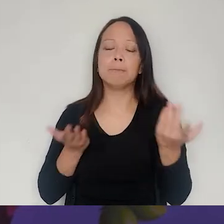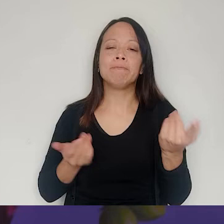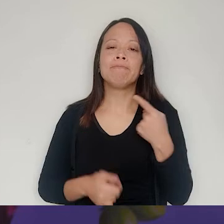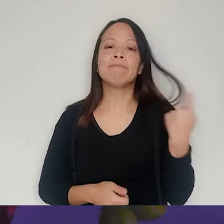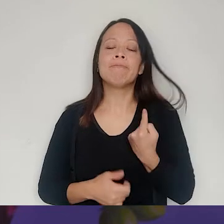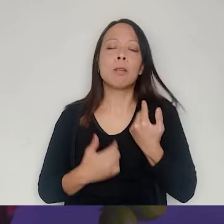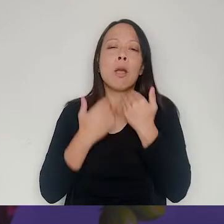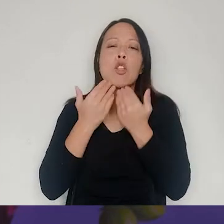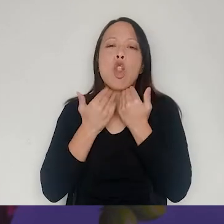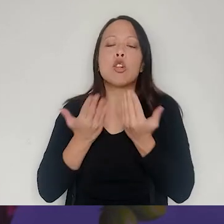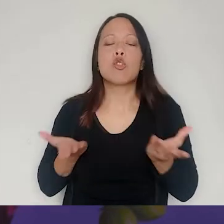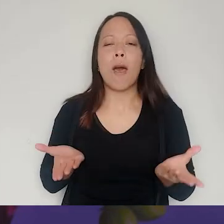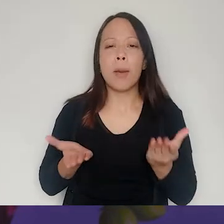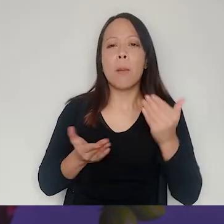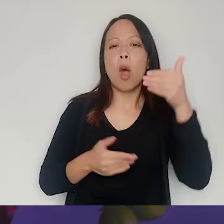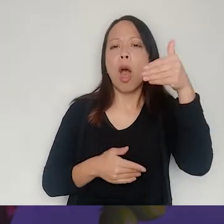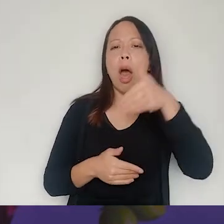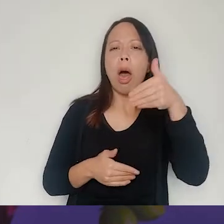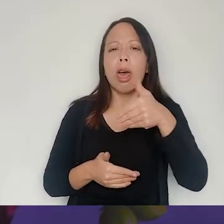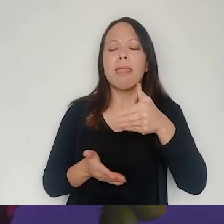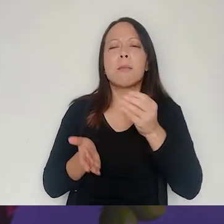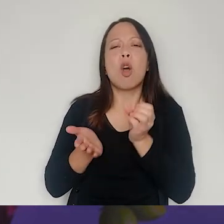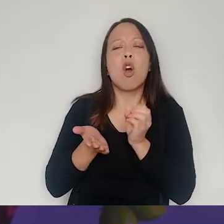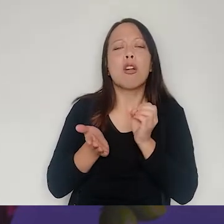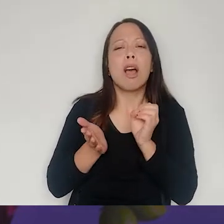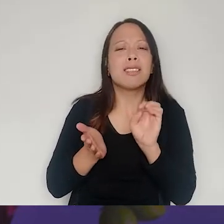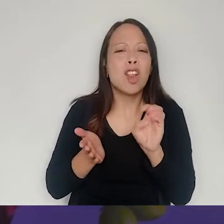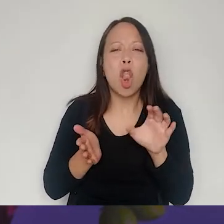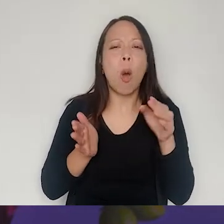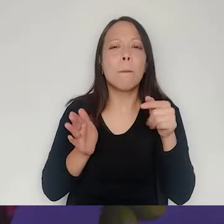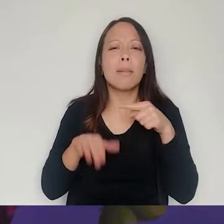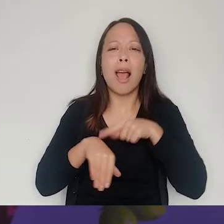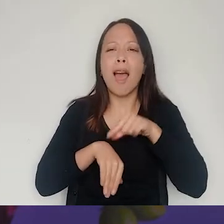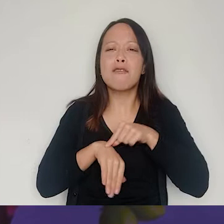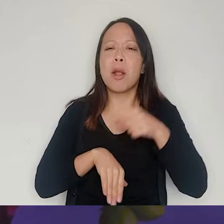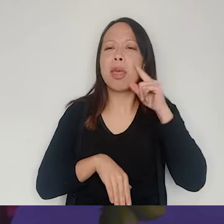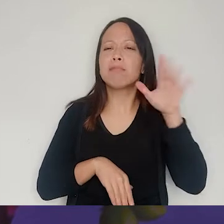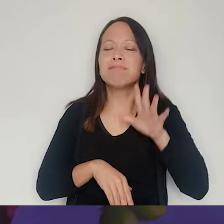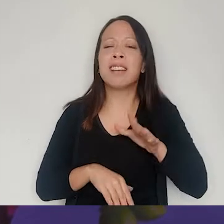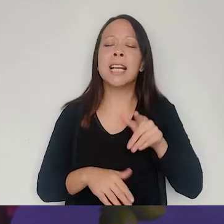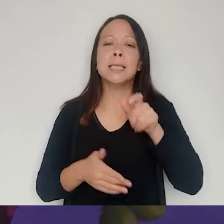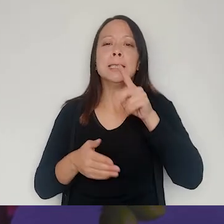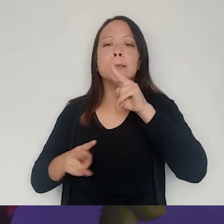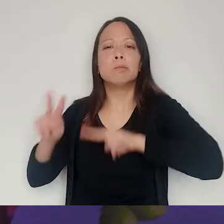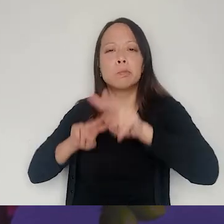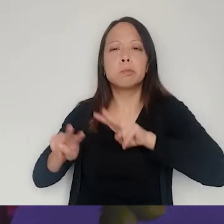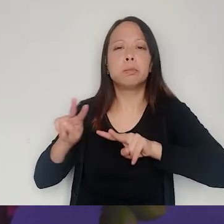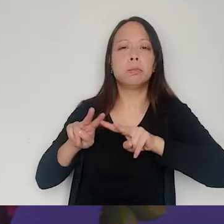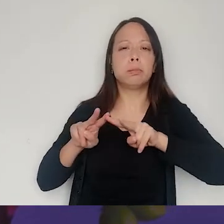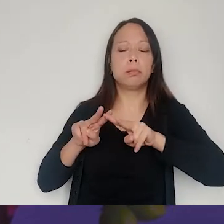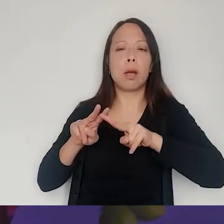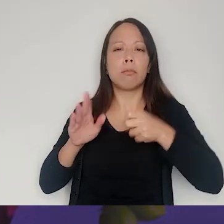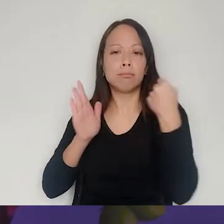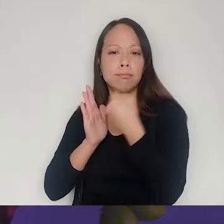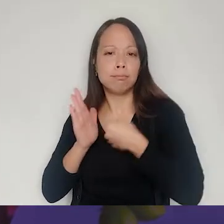que el retraso diagnóstico genera más coste porque uno sigue buscando, ¿no?, un diagnóstico y sigue sometiéndose a pruebas,